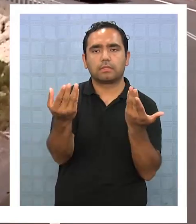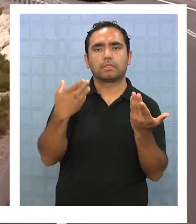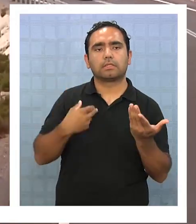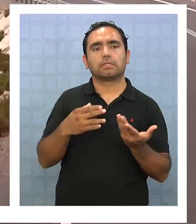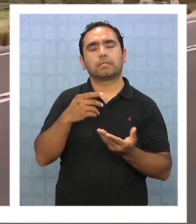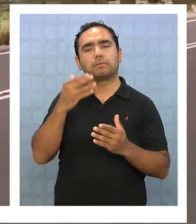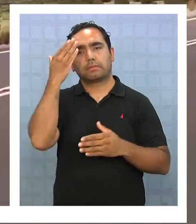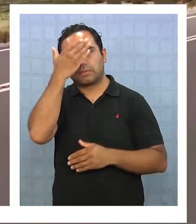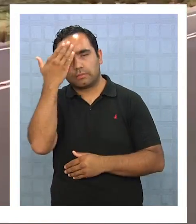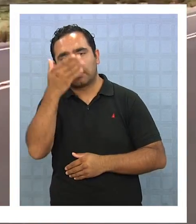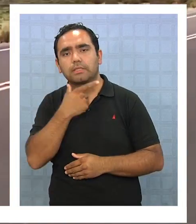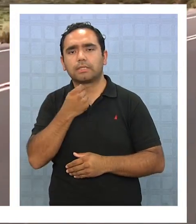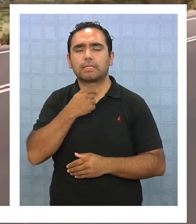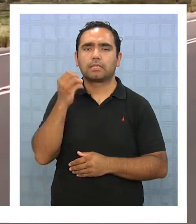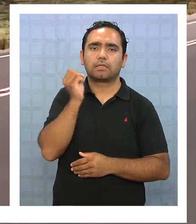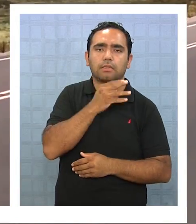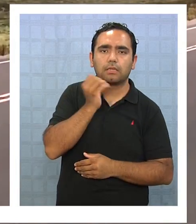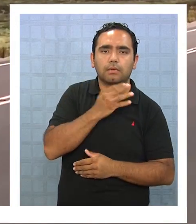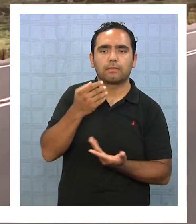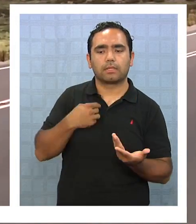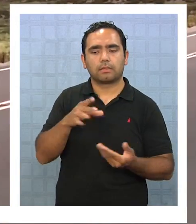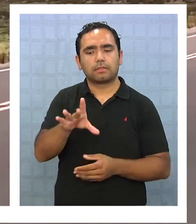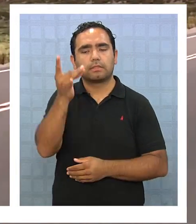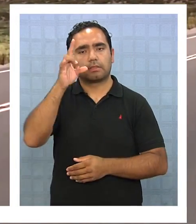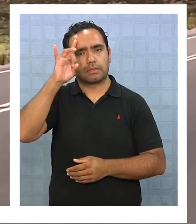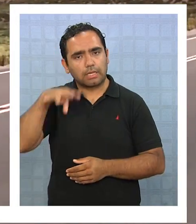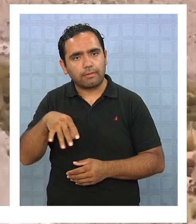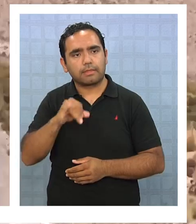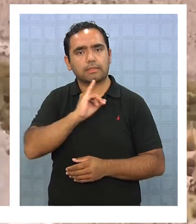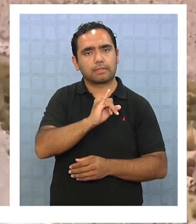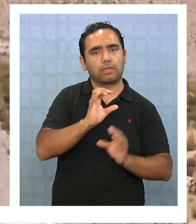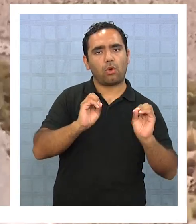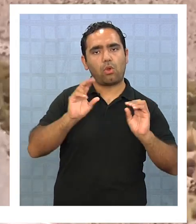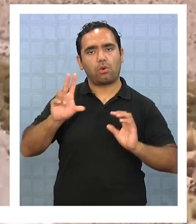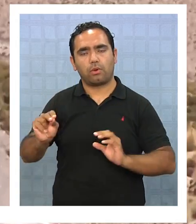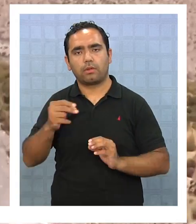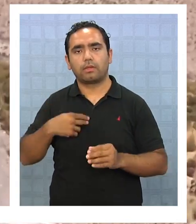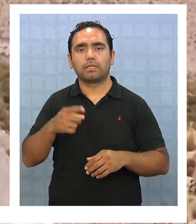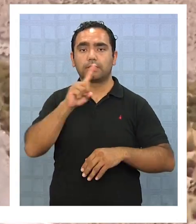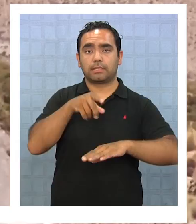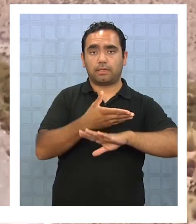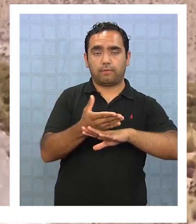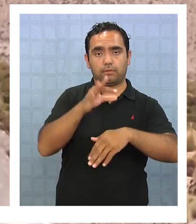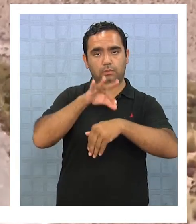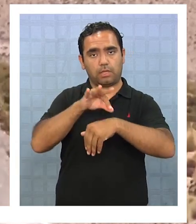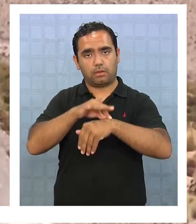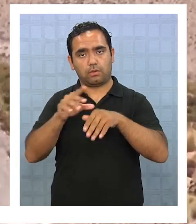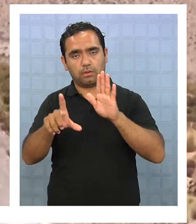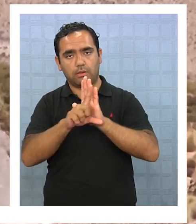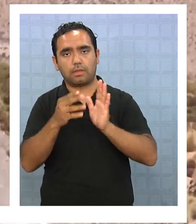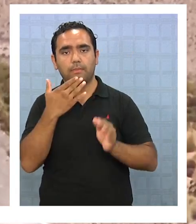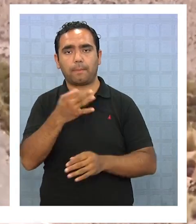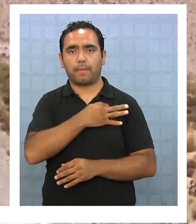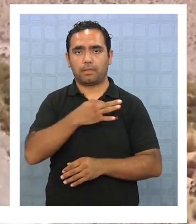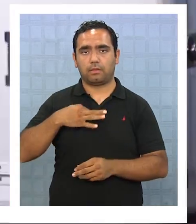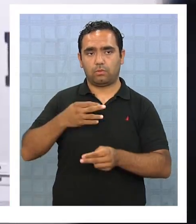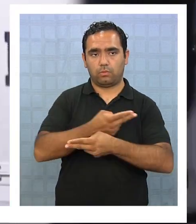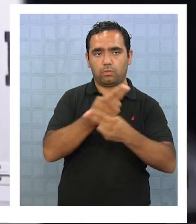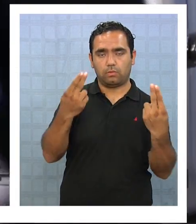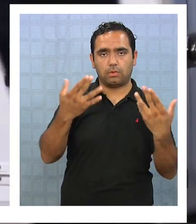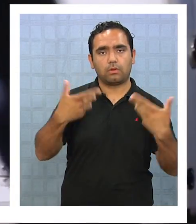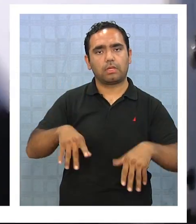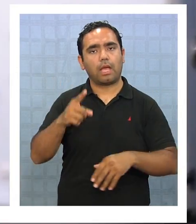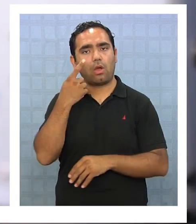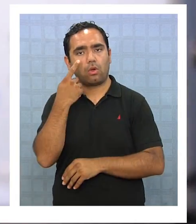y que quieren verificar a la brevedad, caso corresponde a su familiar. El Servicio Médico Legal por su parte y el Ministerio Público se encuentran en